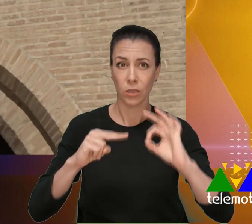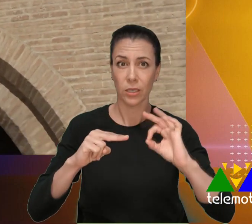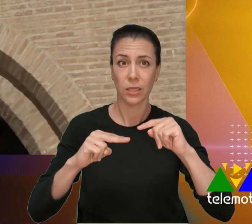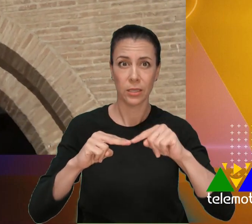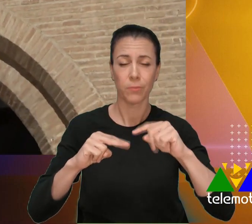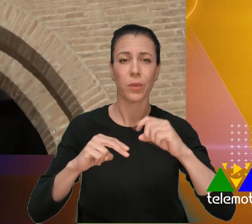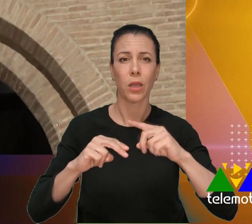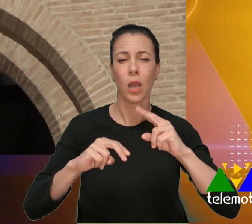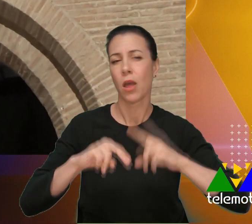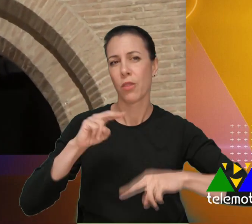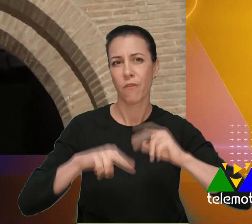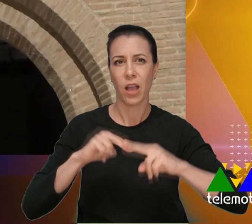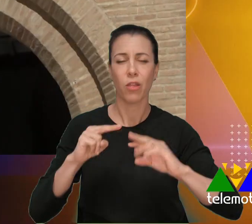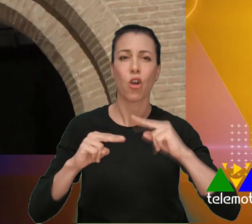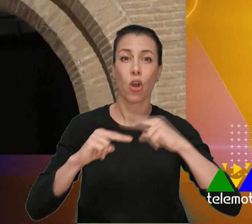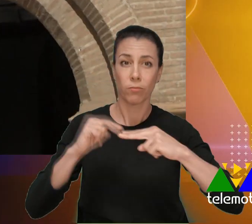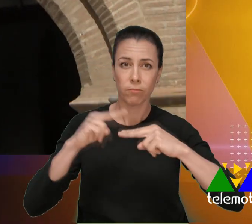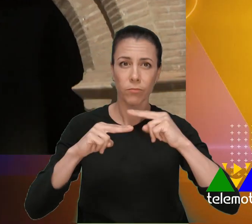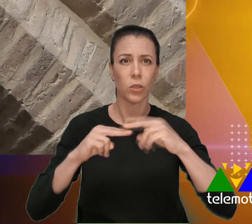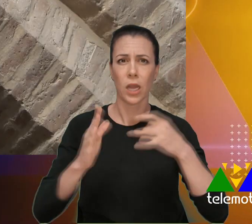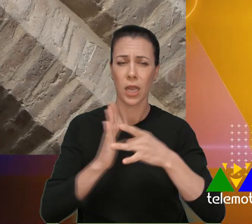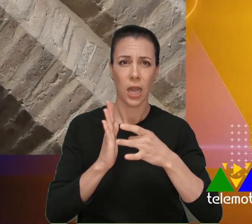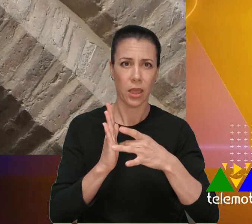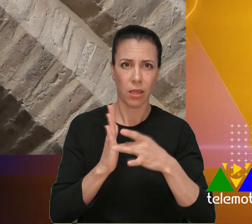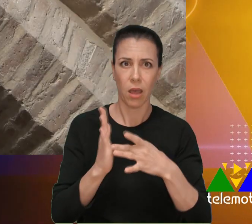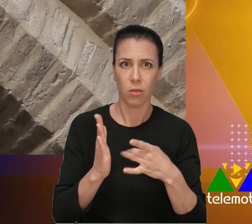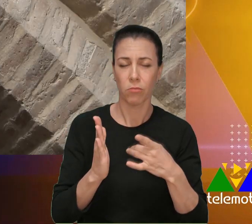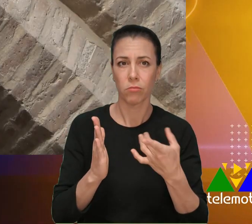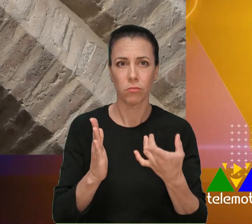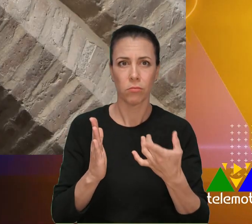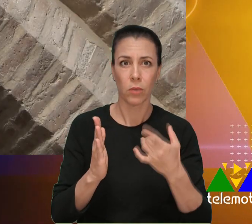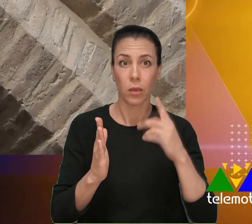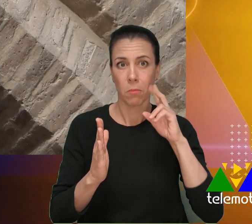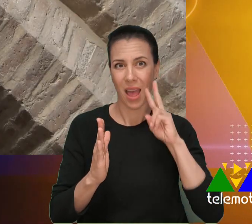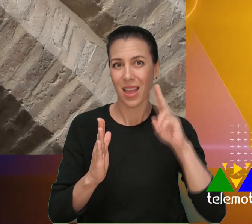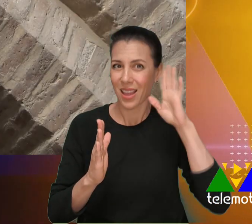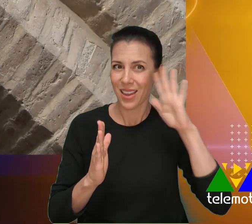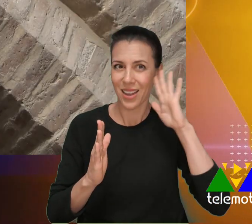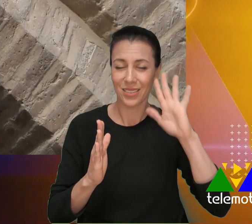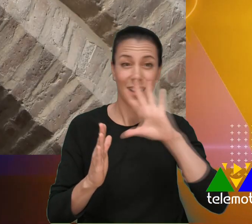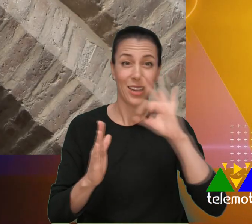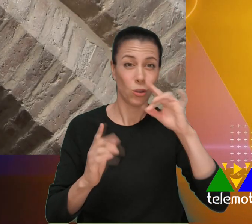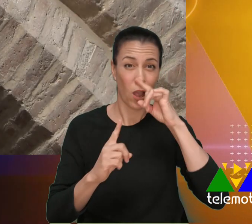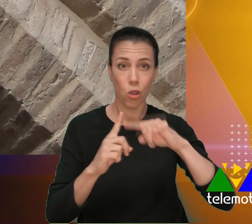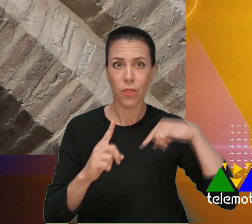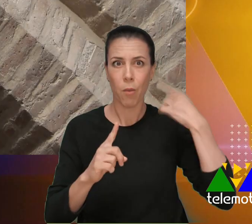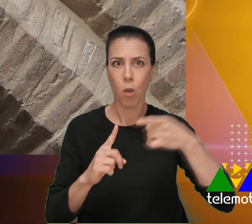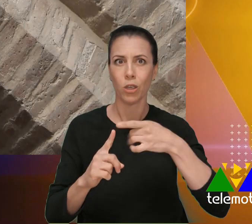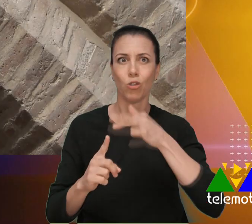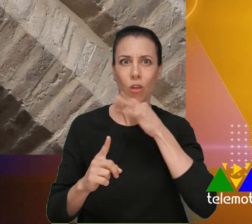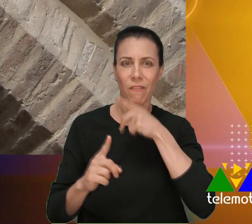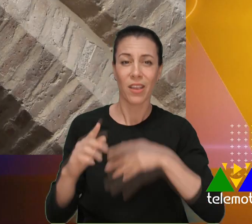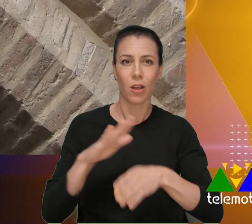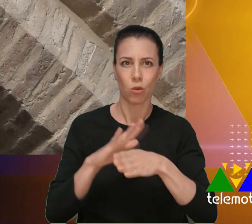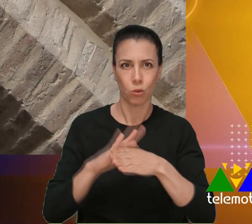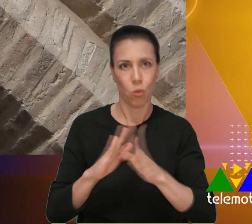una edificación, unos ladrillos de una gran calidad, vistos 500 años después, es decir, que ahí están, y que indudablemente